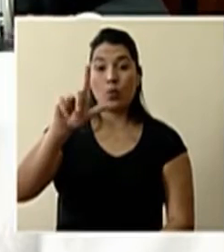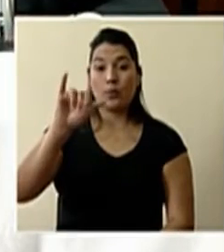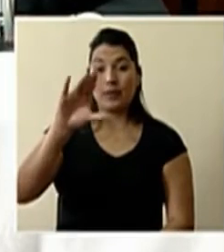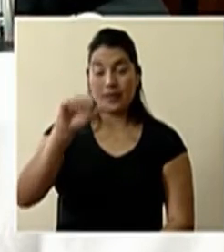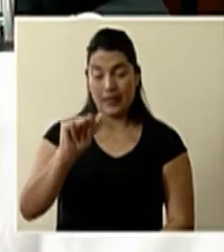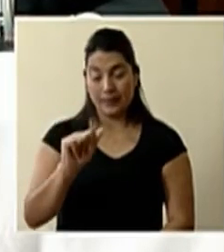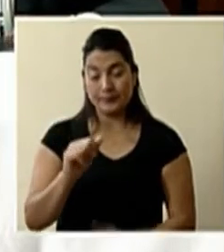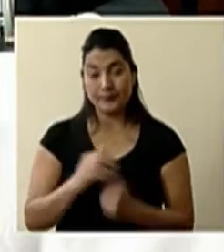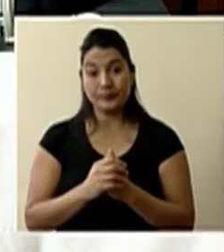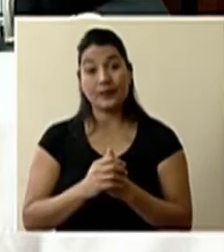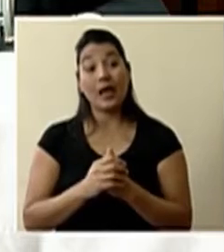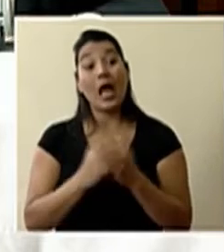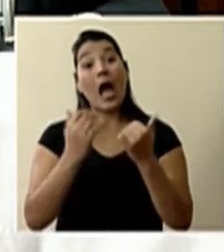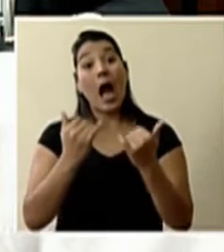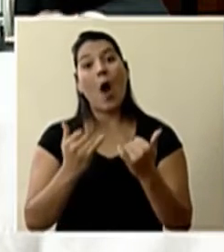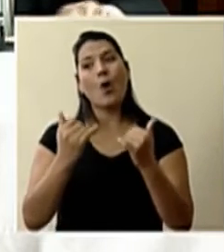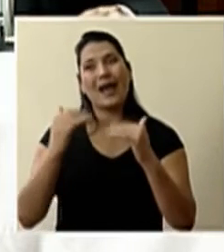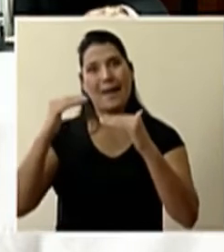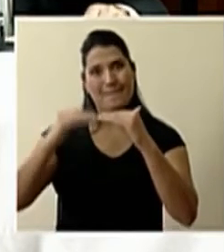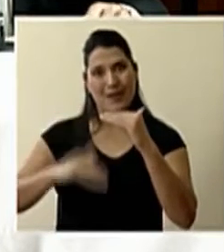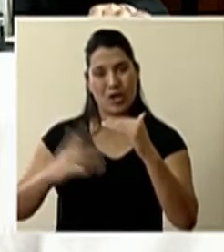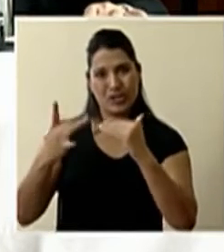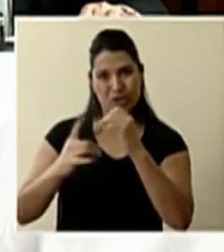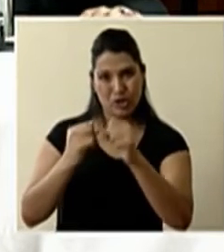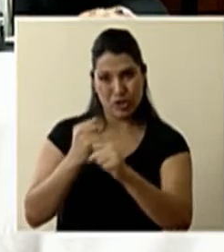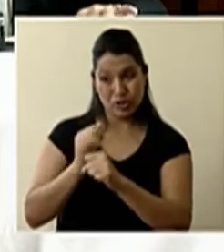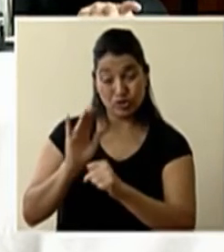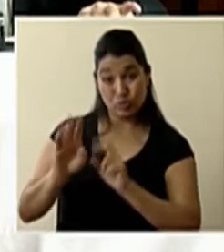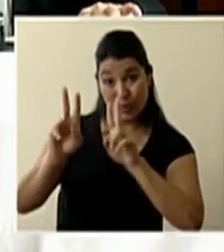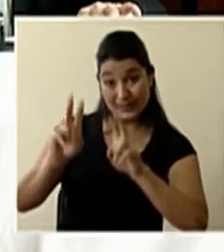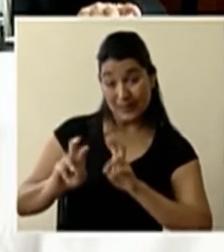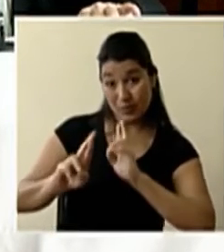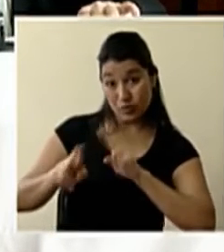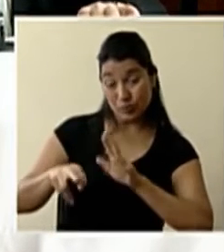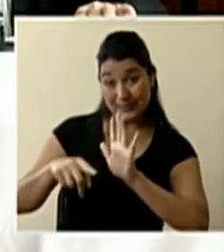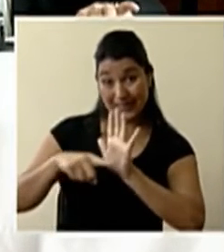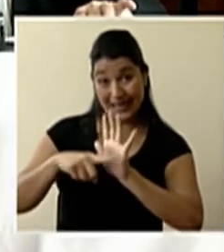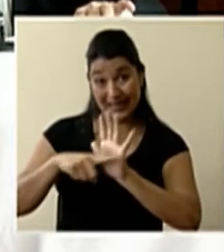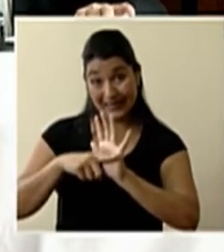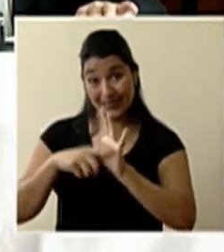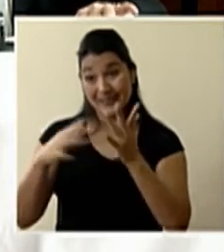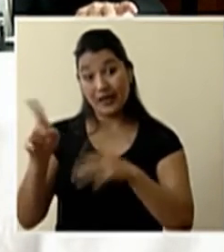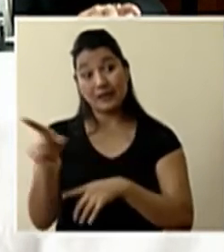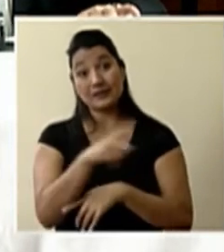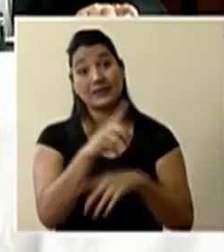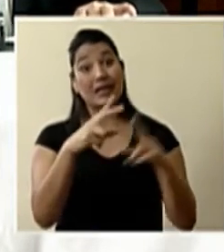debido a que la menor dio negativo en la prueba coito ya la devolvieron a nicaragua